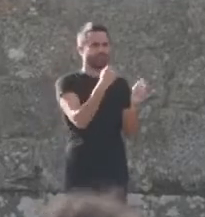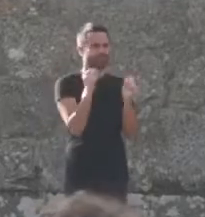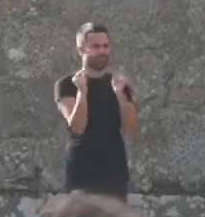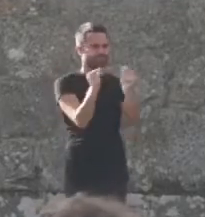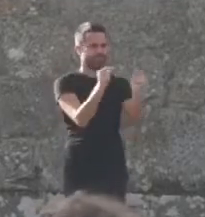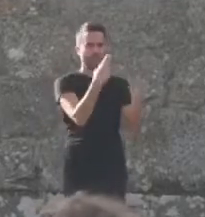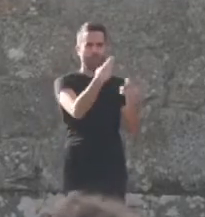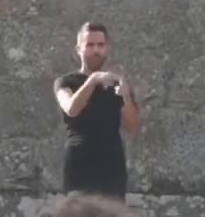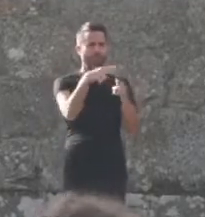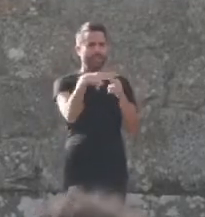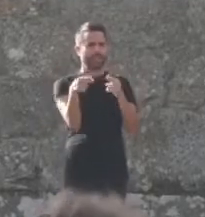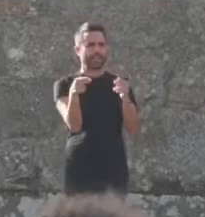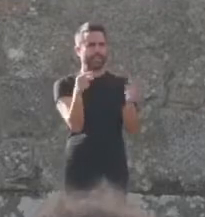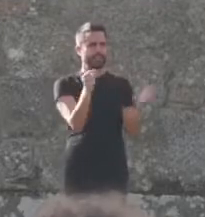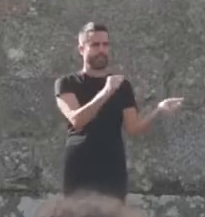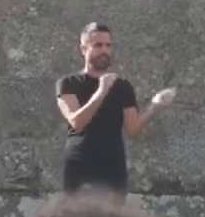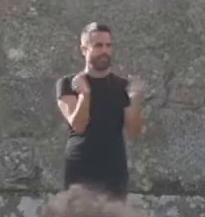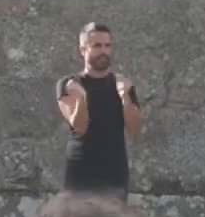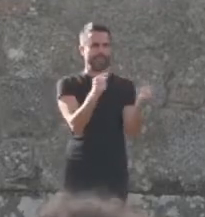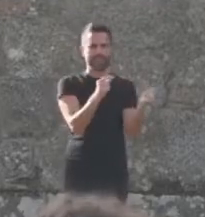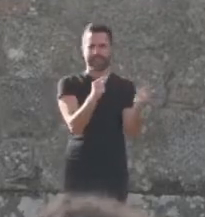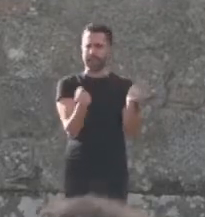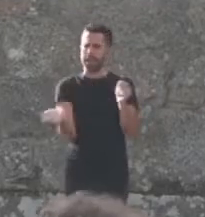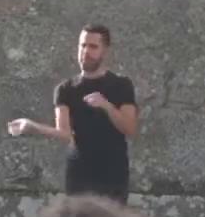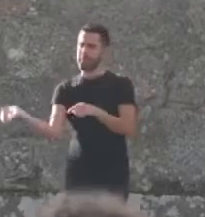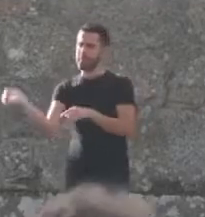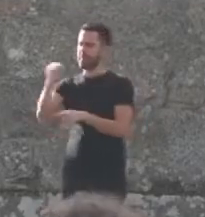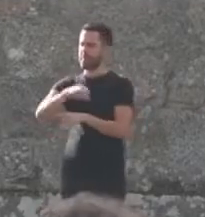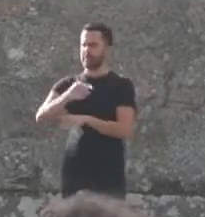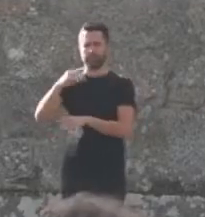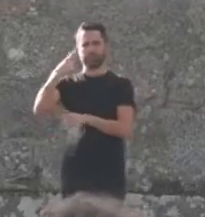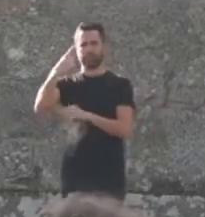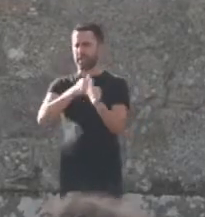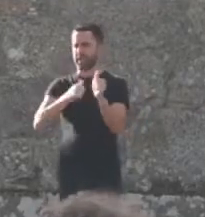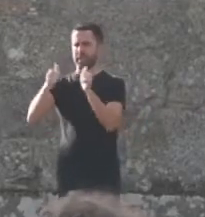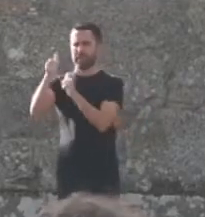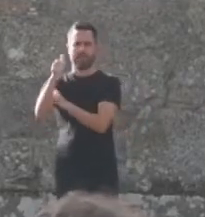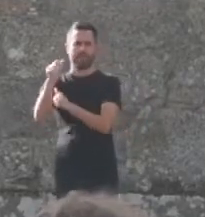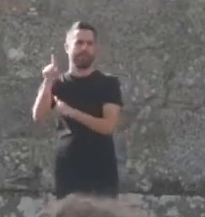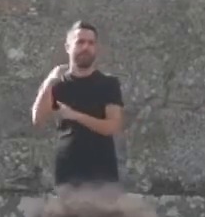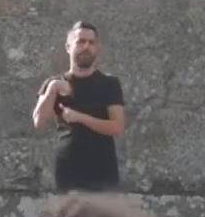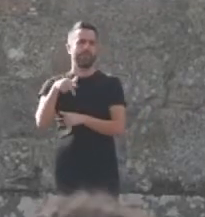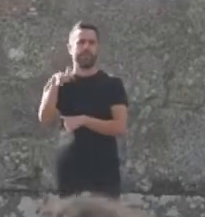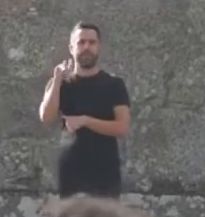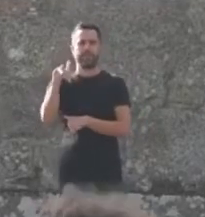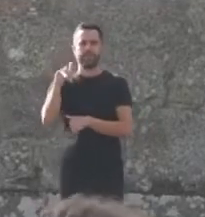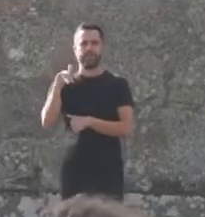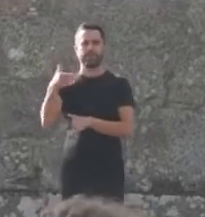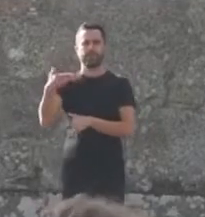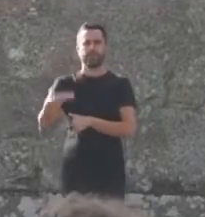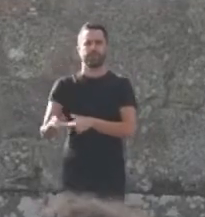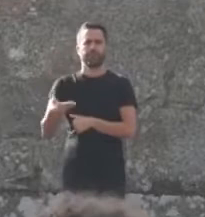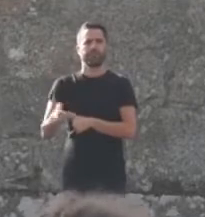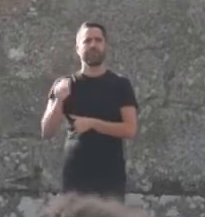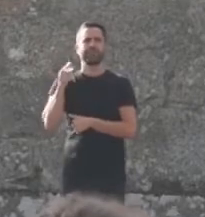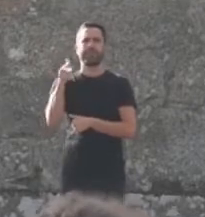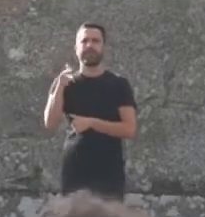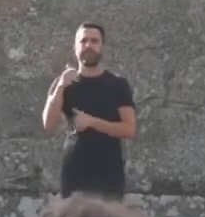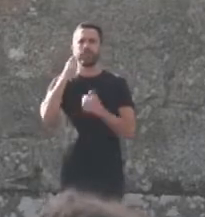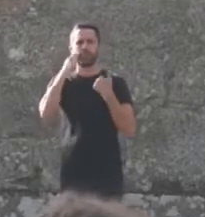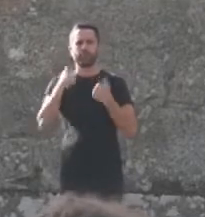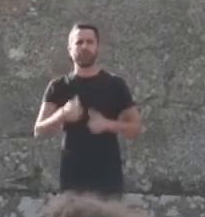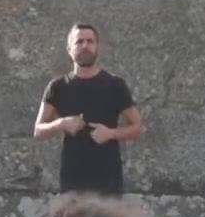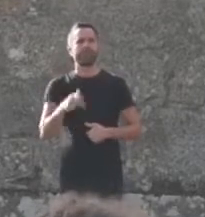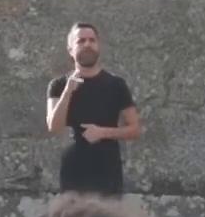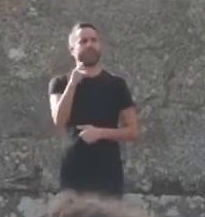liortas políticas, están os dereitos fundamentais e os dereitos humanos. O dereito á verdade,